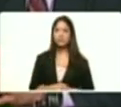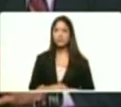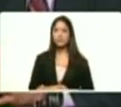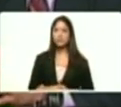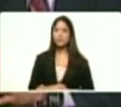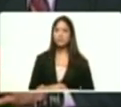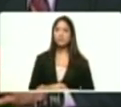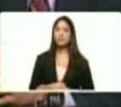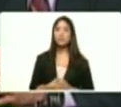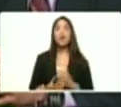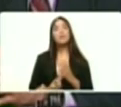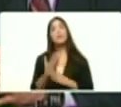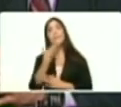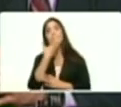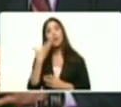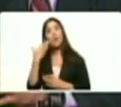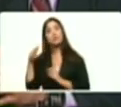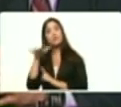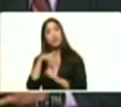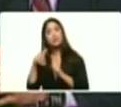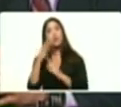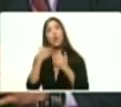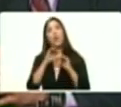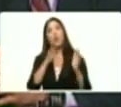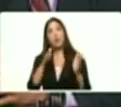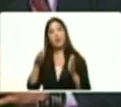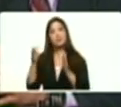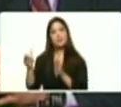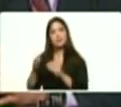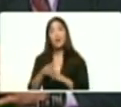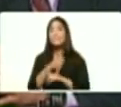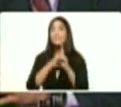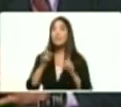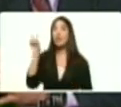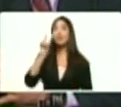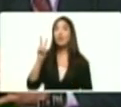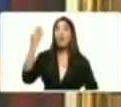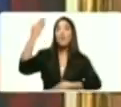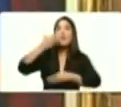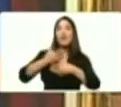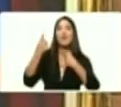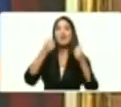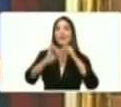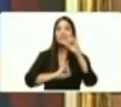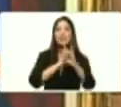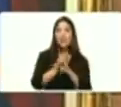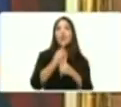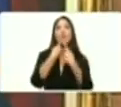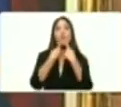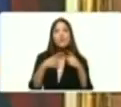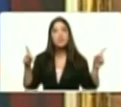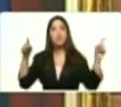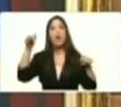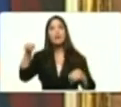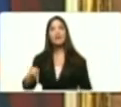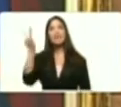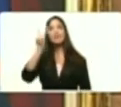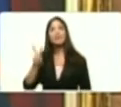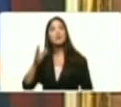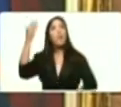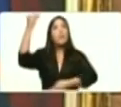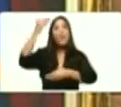y crear mejores condiciones, adelante, y organizan, ¿no? Venezuela tiene un bloqueo, financiero internacional, así lo digo, Venezuela tiene un bloqueo,